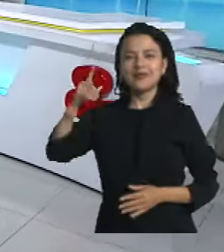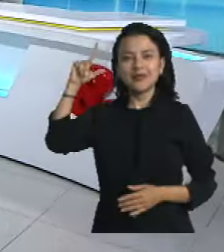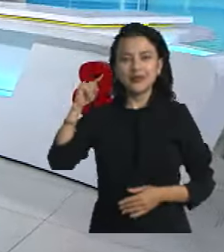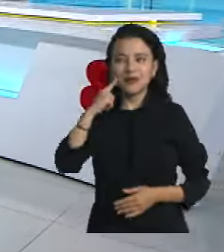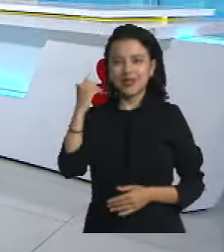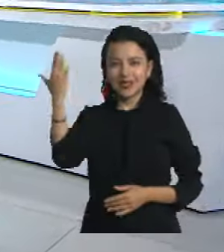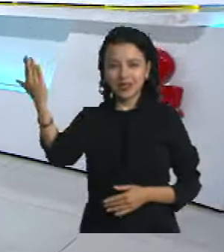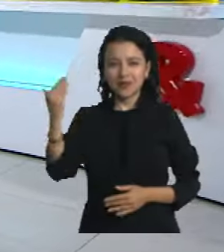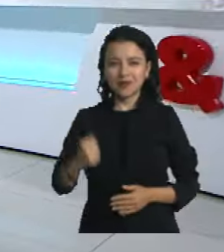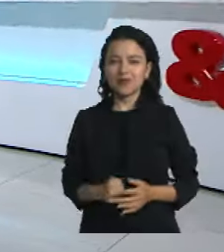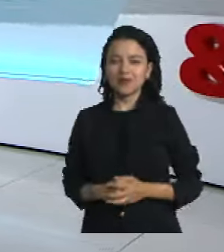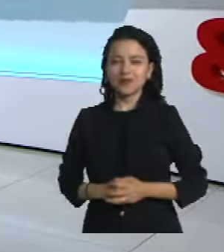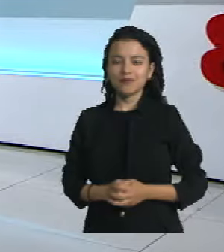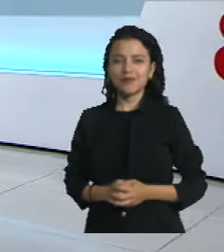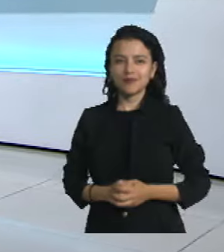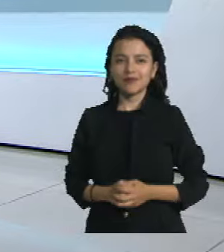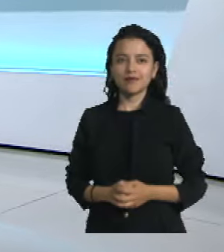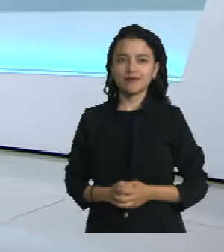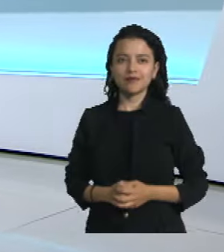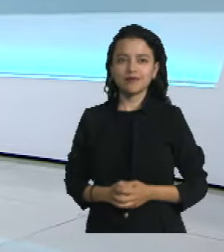Con Luisa Tobo.